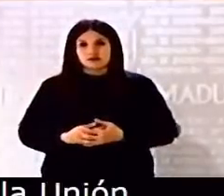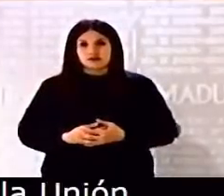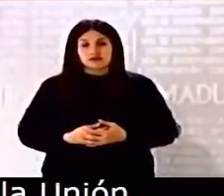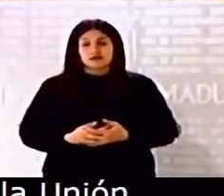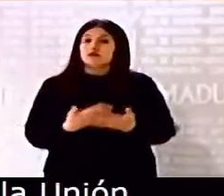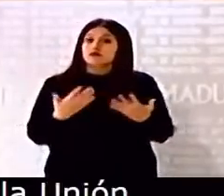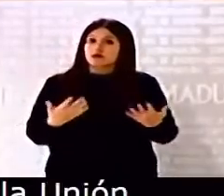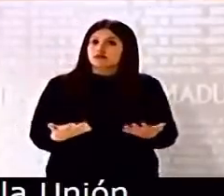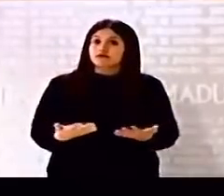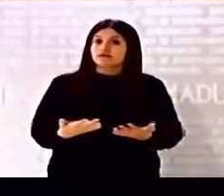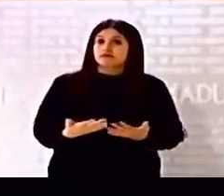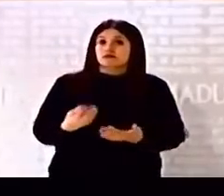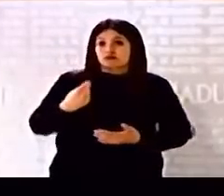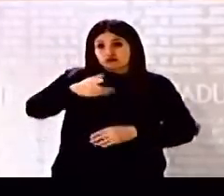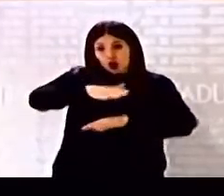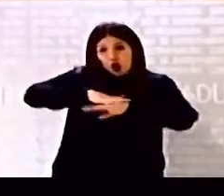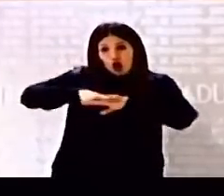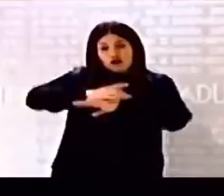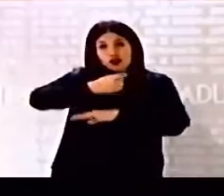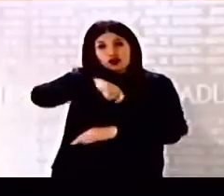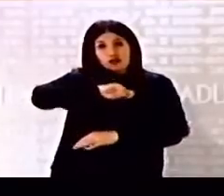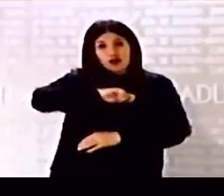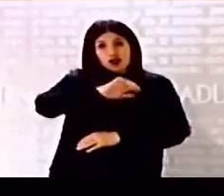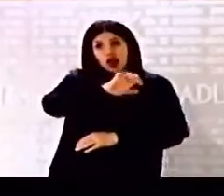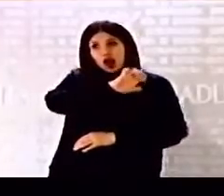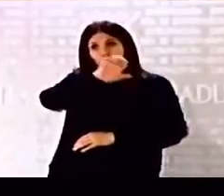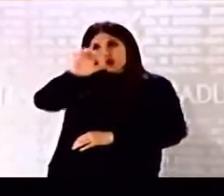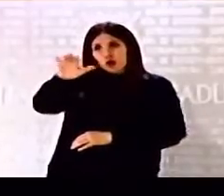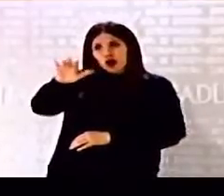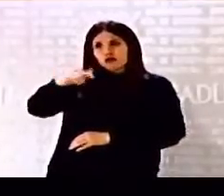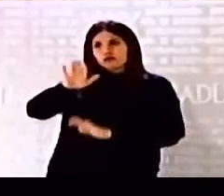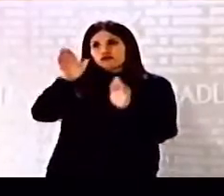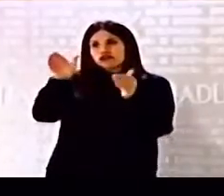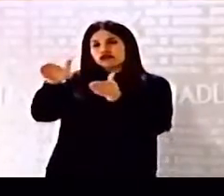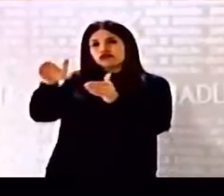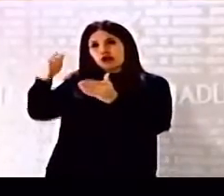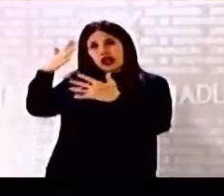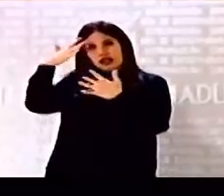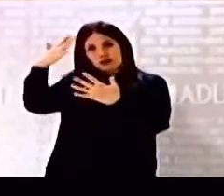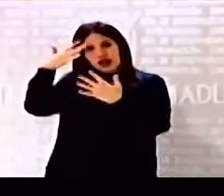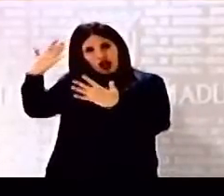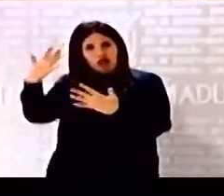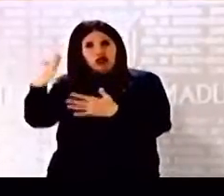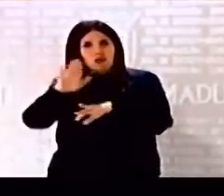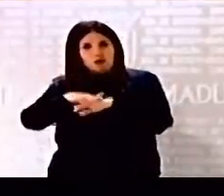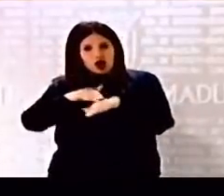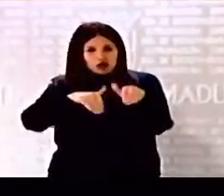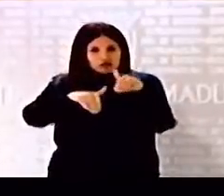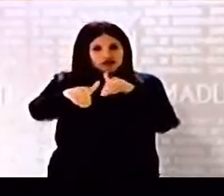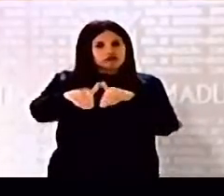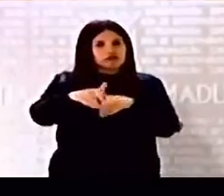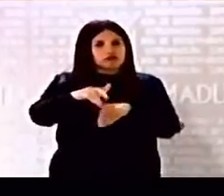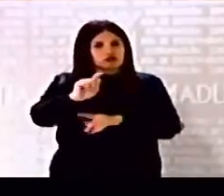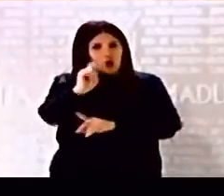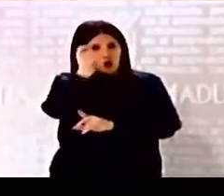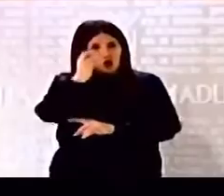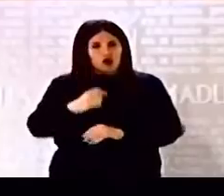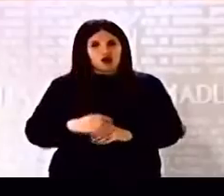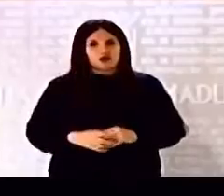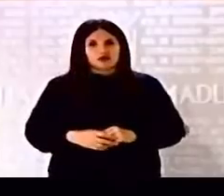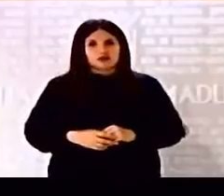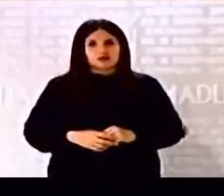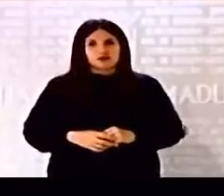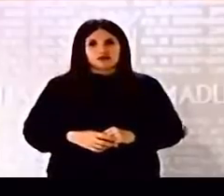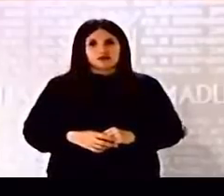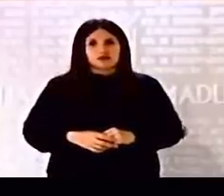Y en ellos tengo parte de la esperanza depositada para que esto pueda ser posible.